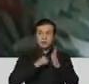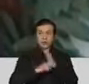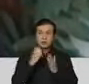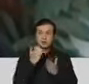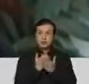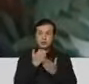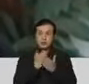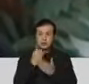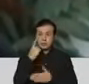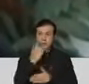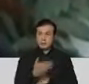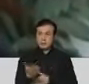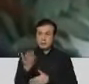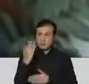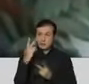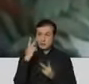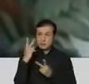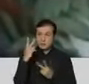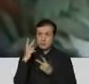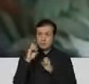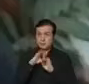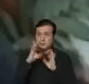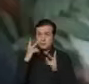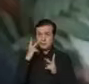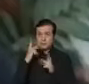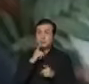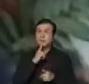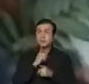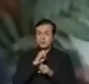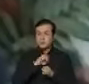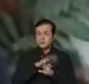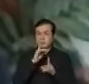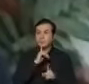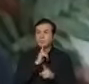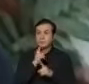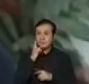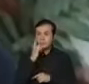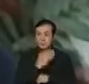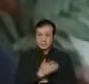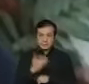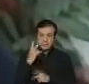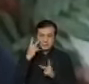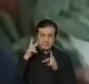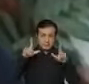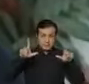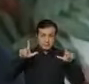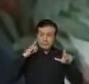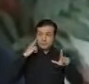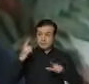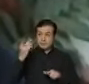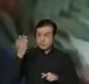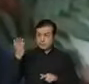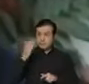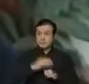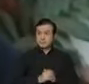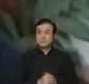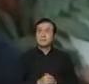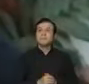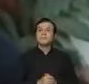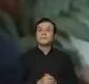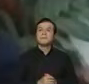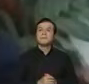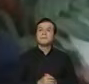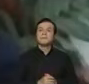quisiera saber, Fabricio, ustedes lo pueden ver. Sí, lo vemos ahí. ¿No es cierto? Claro que sí. Ahí lo ven bien. Así es.